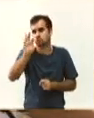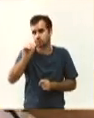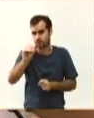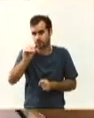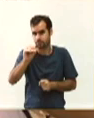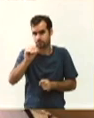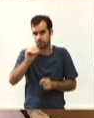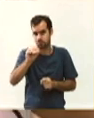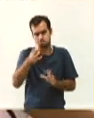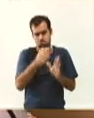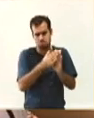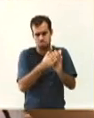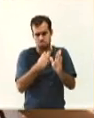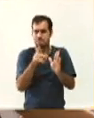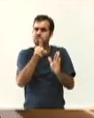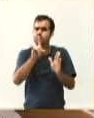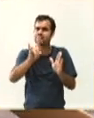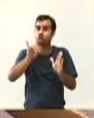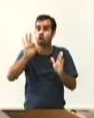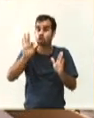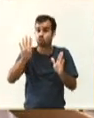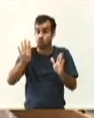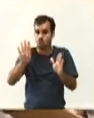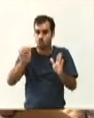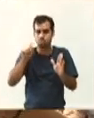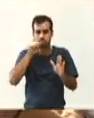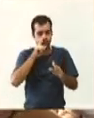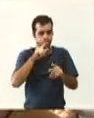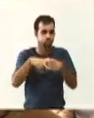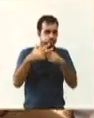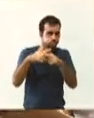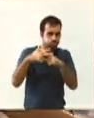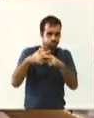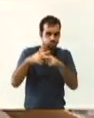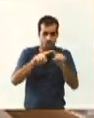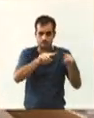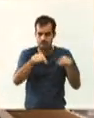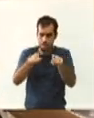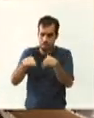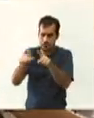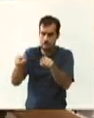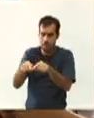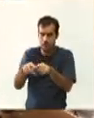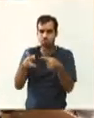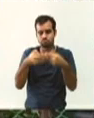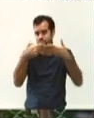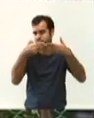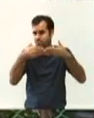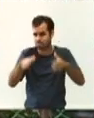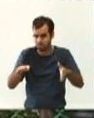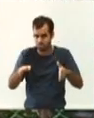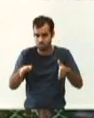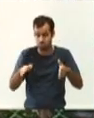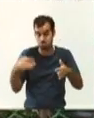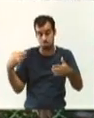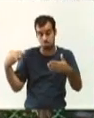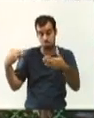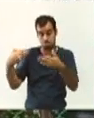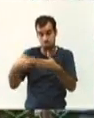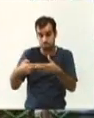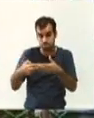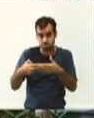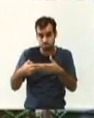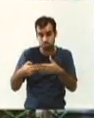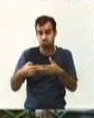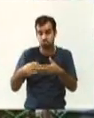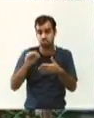hasta 1984 cuando se terminó con la adaptación de todos los locales y se inauguró como Banco de Sangre. Hasta el día de hoy